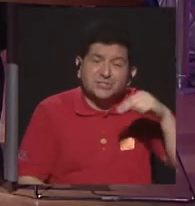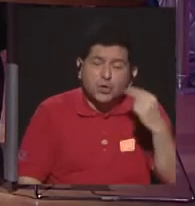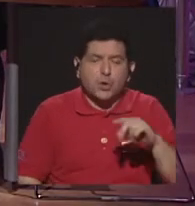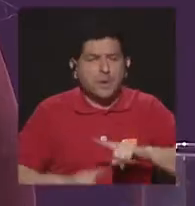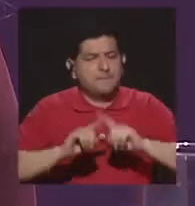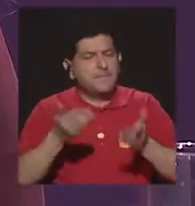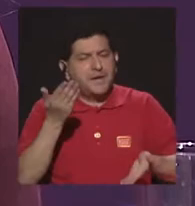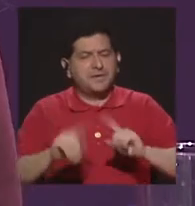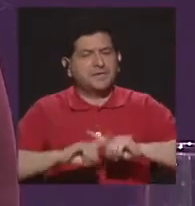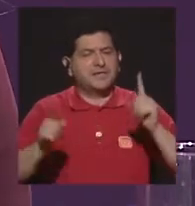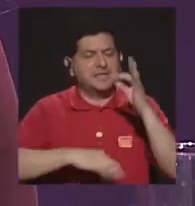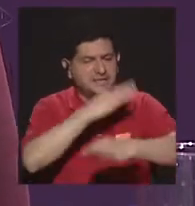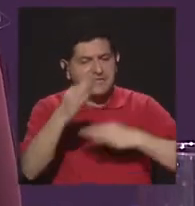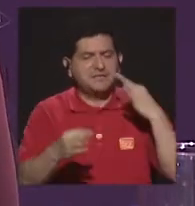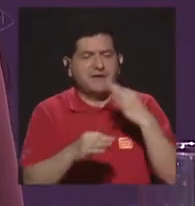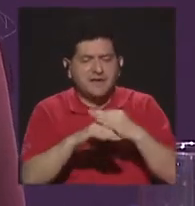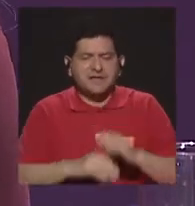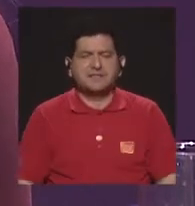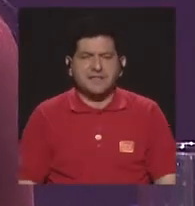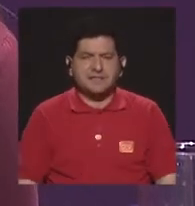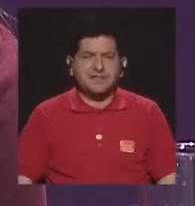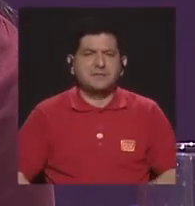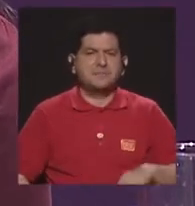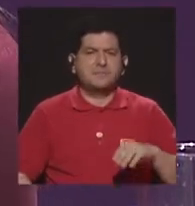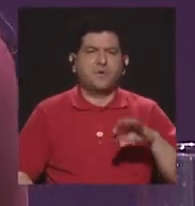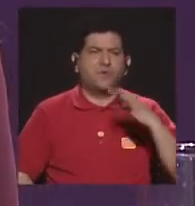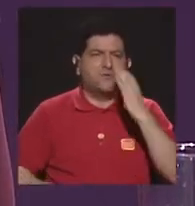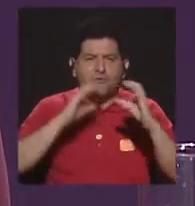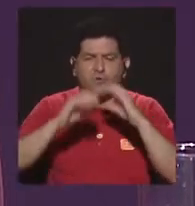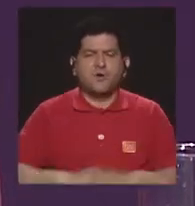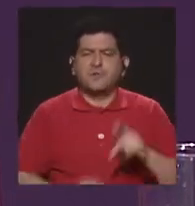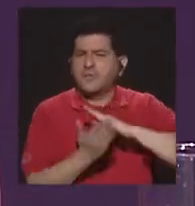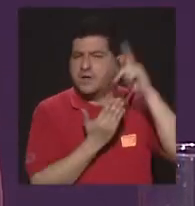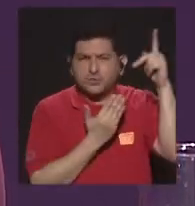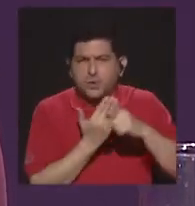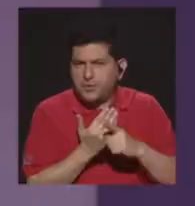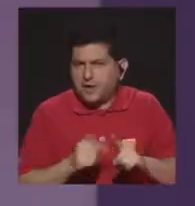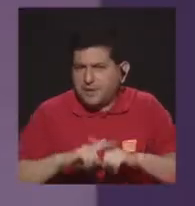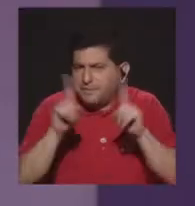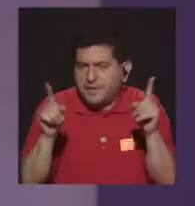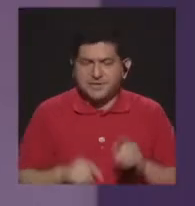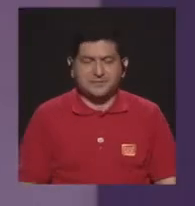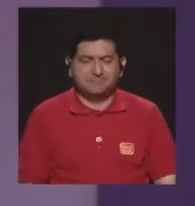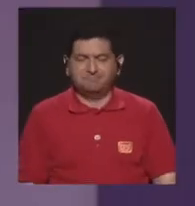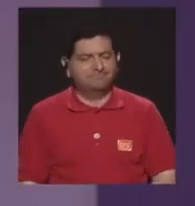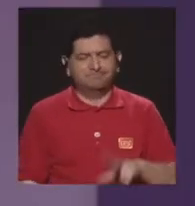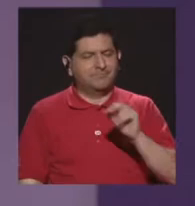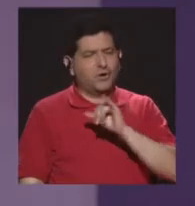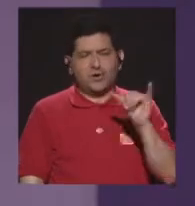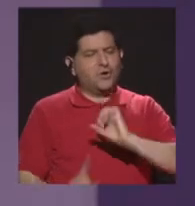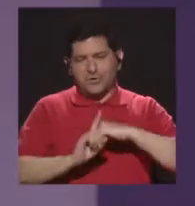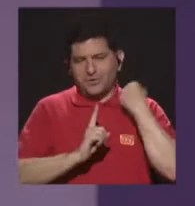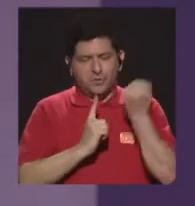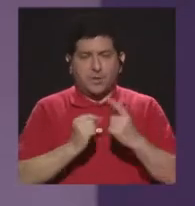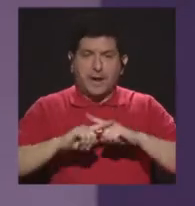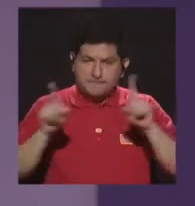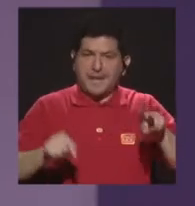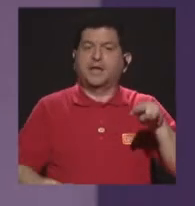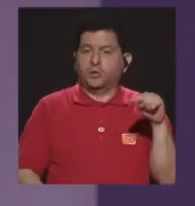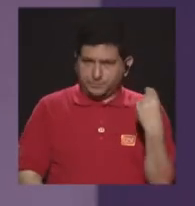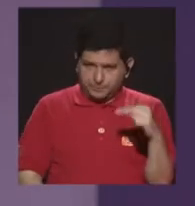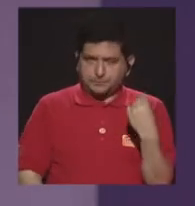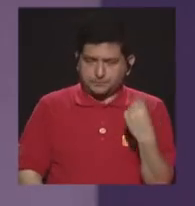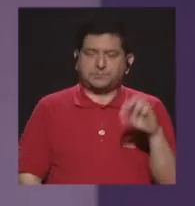en otro tipo uh-huh. de plataformas y sí, medios y géneros y programas no es... Claro, no es lo mismo, ¿verdad? Exacto. Pero en el marco de las